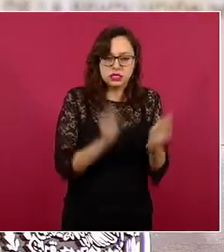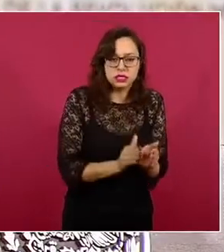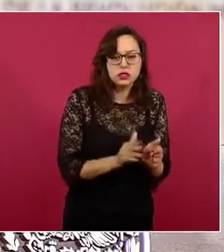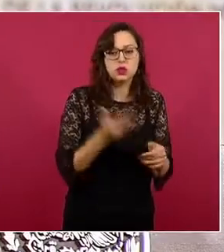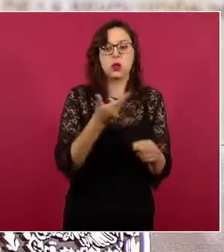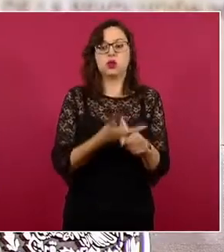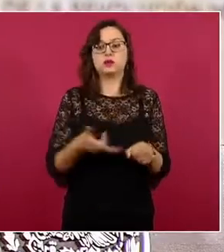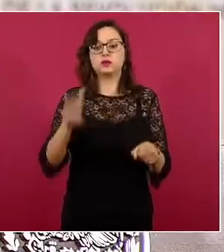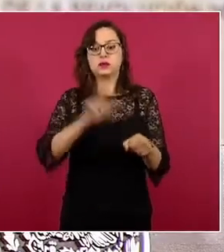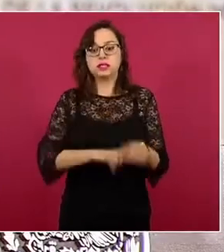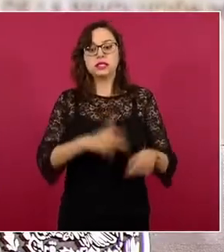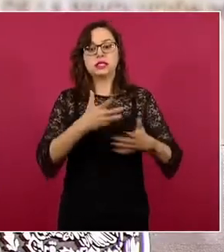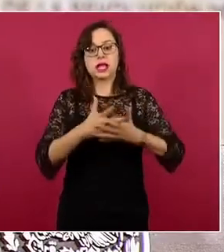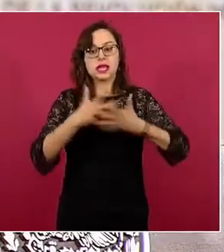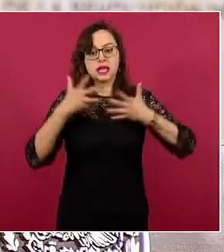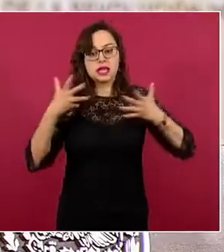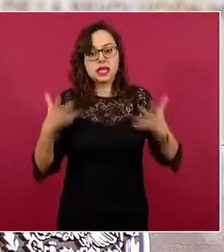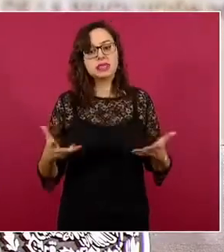que tengan los equipos